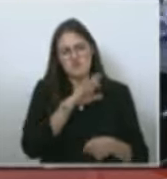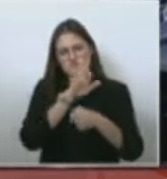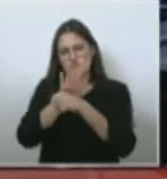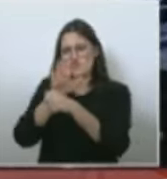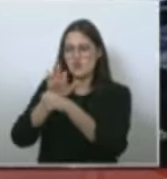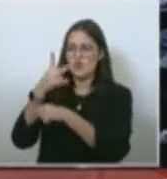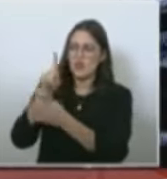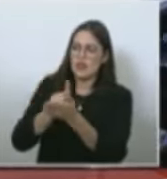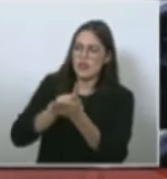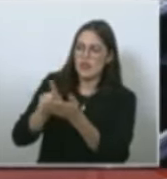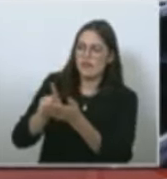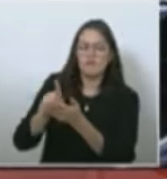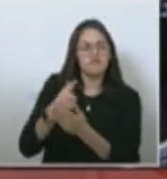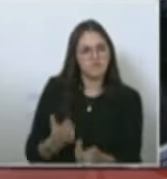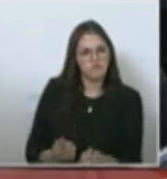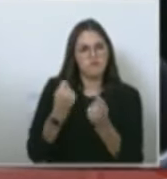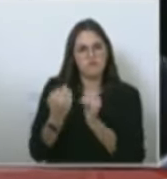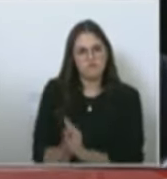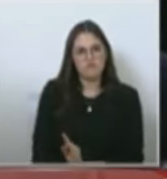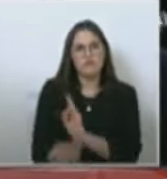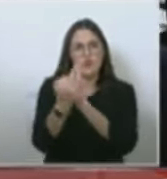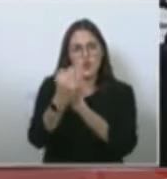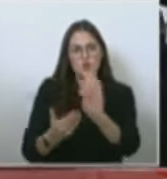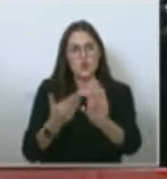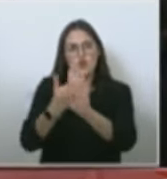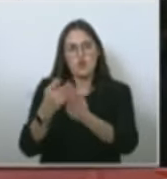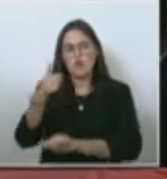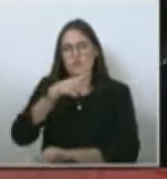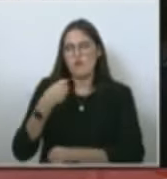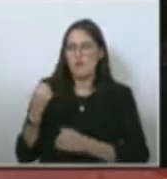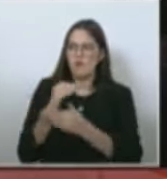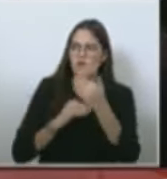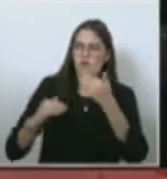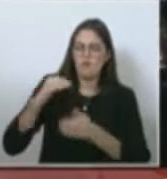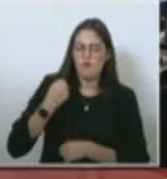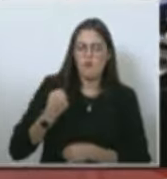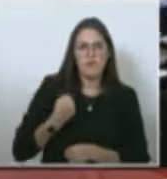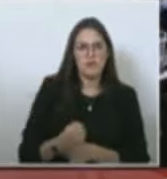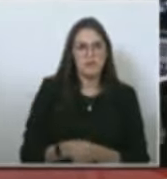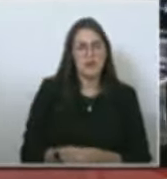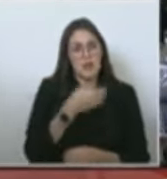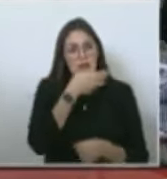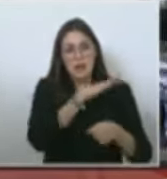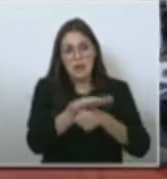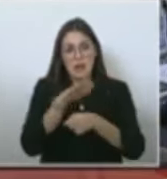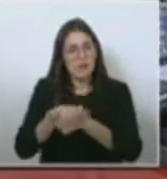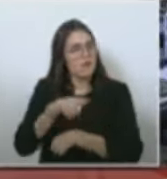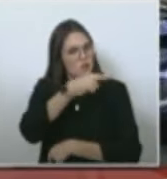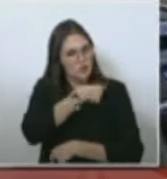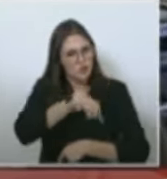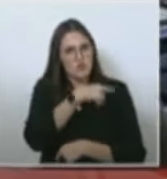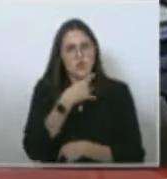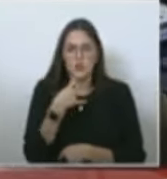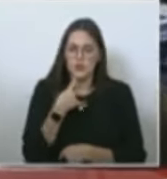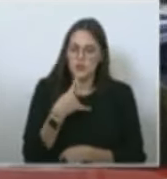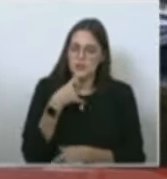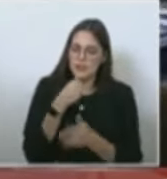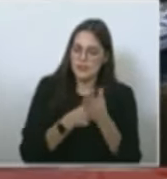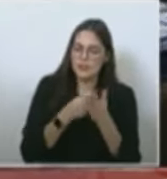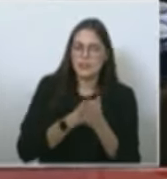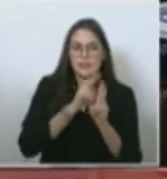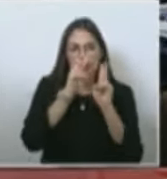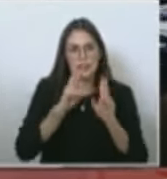ellos a los poderosos. Y proclama que luchará con todos los medios constitucionales,